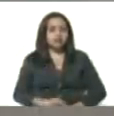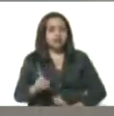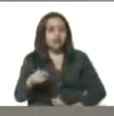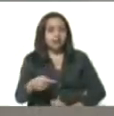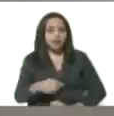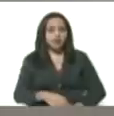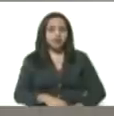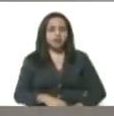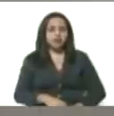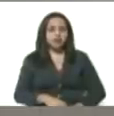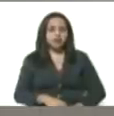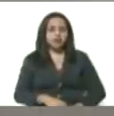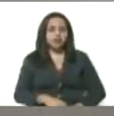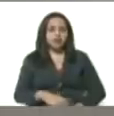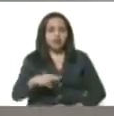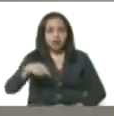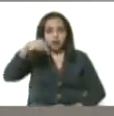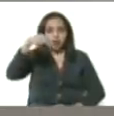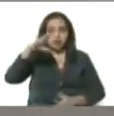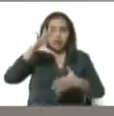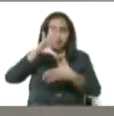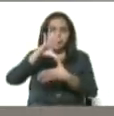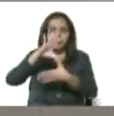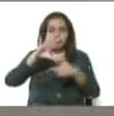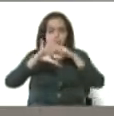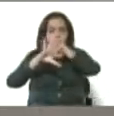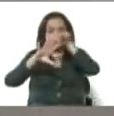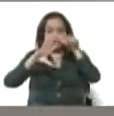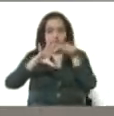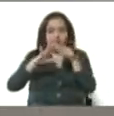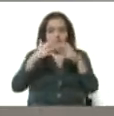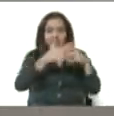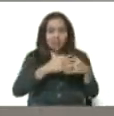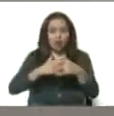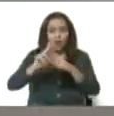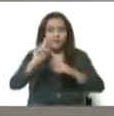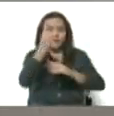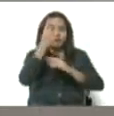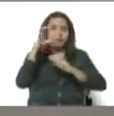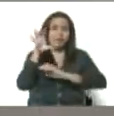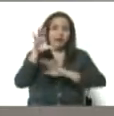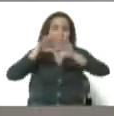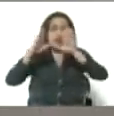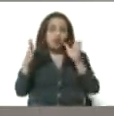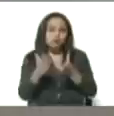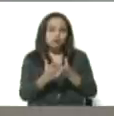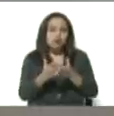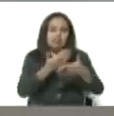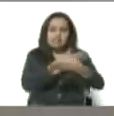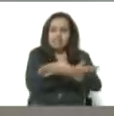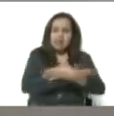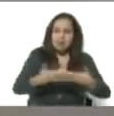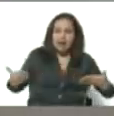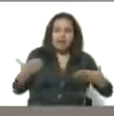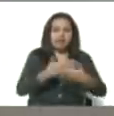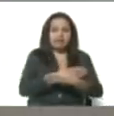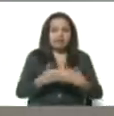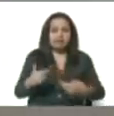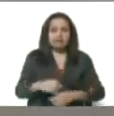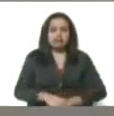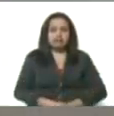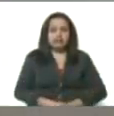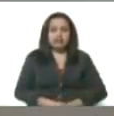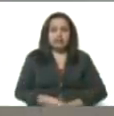norte de América, donde Estados Unidos es el primer país en el mundo, lleva semanas y seguirá